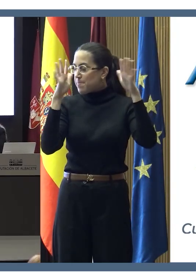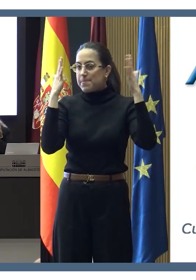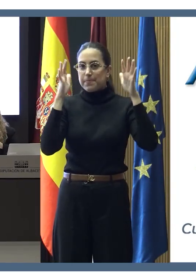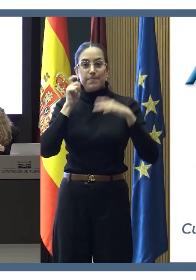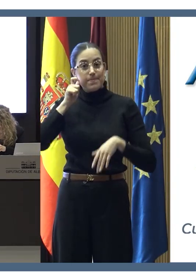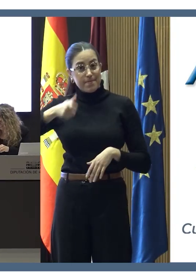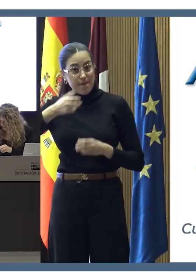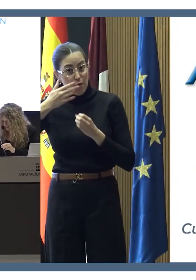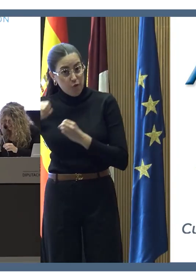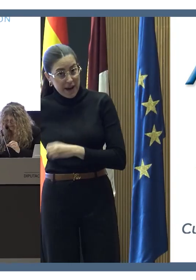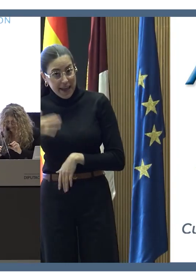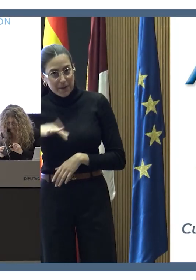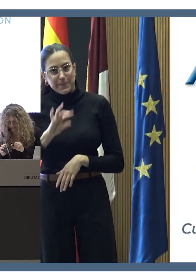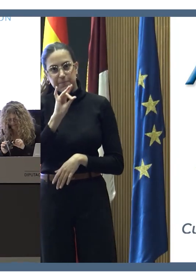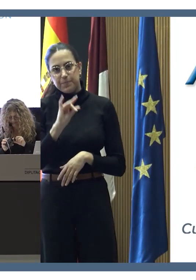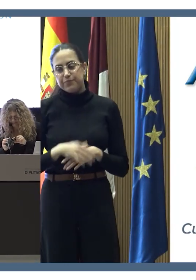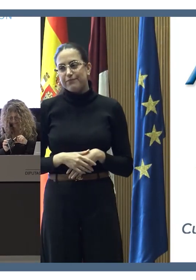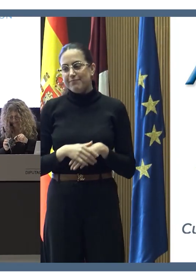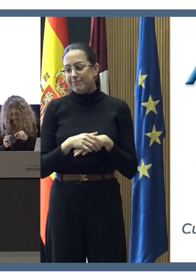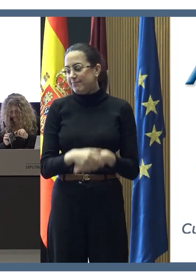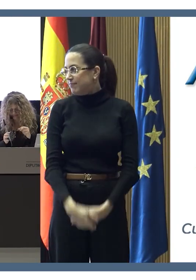¿Me lo quito ya?